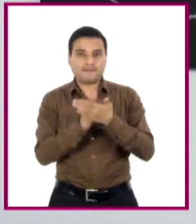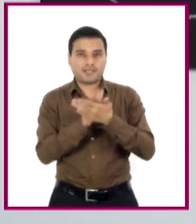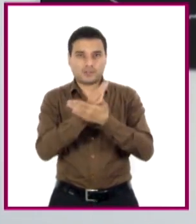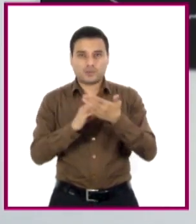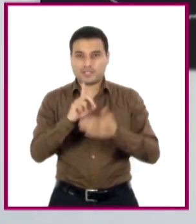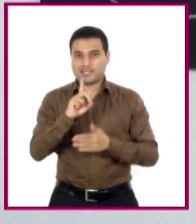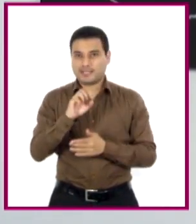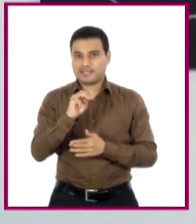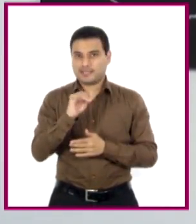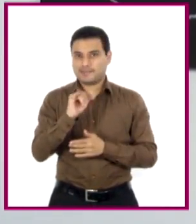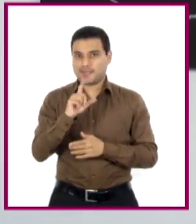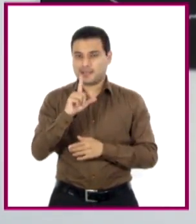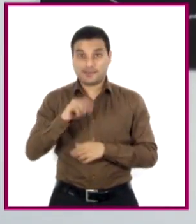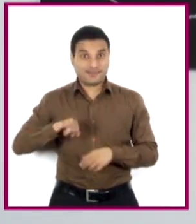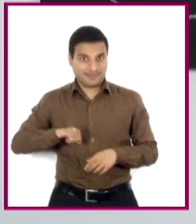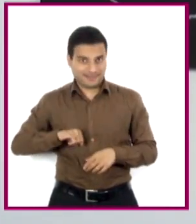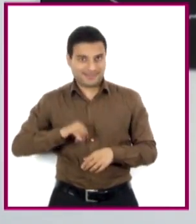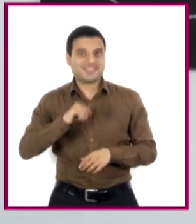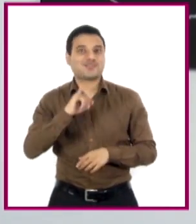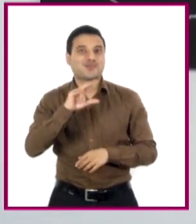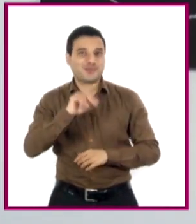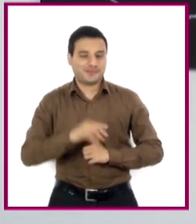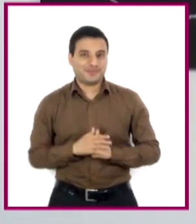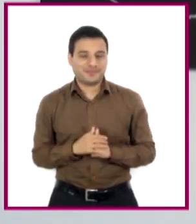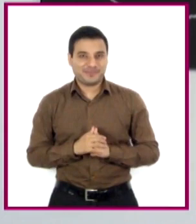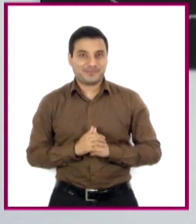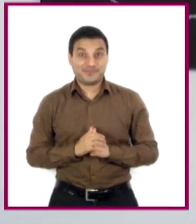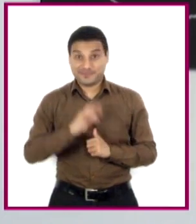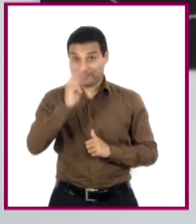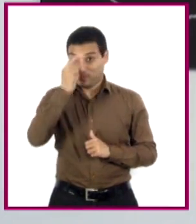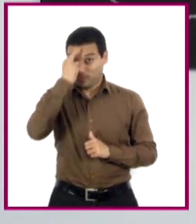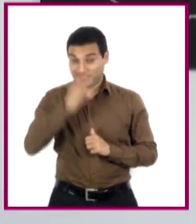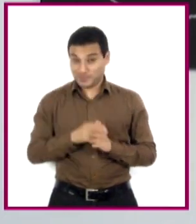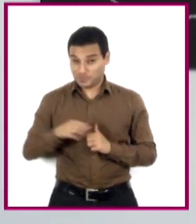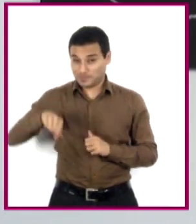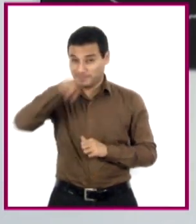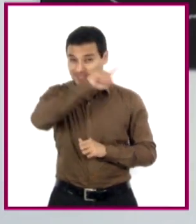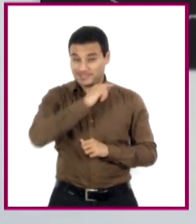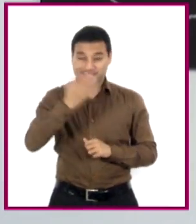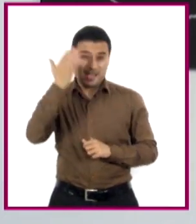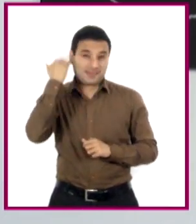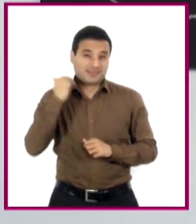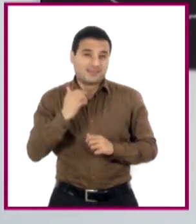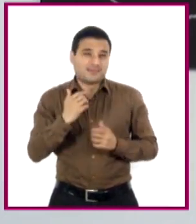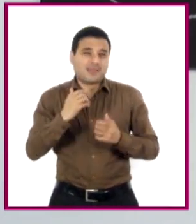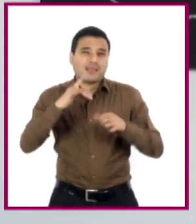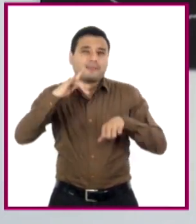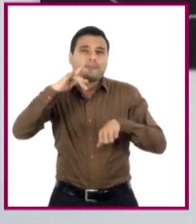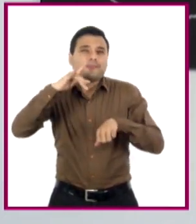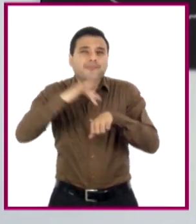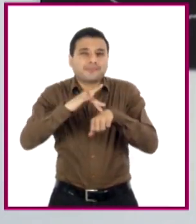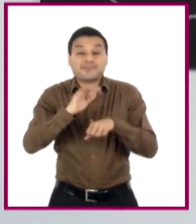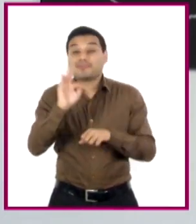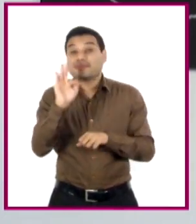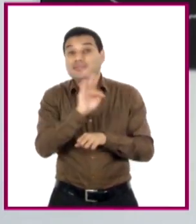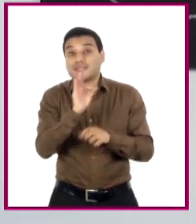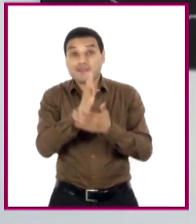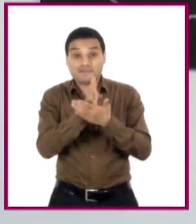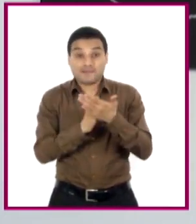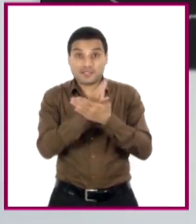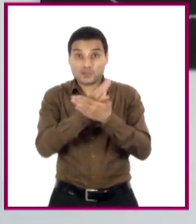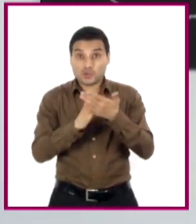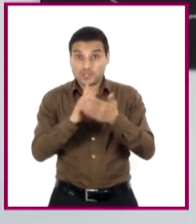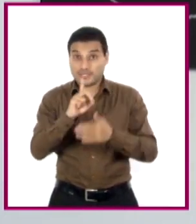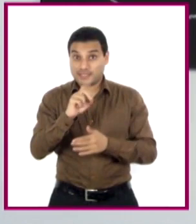decimales. Interesante, ¿cierto? ¿Recuerdan algún momento de su vida cotidiana en el que hayan utilizado una fracción